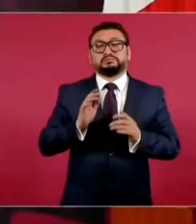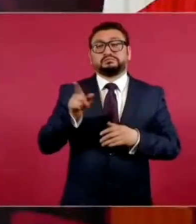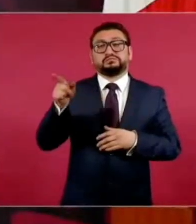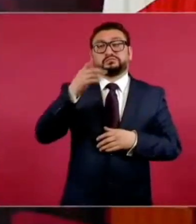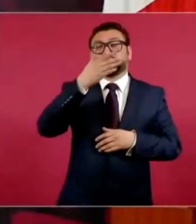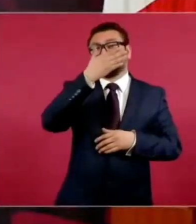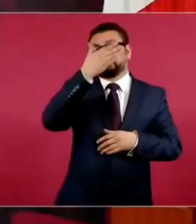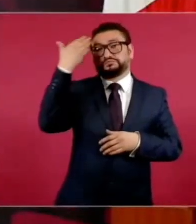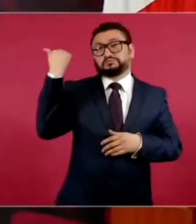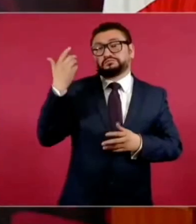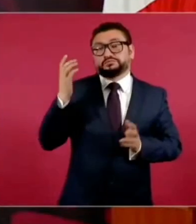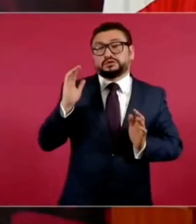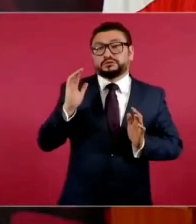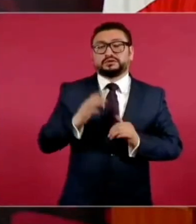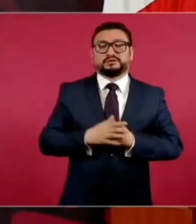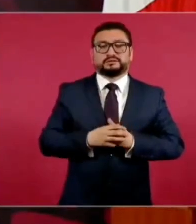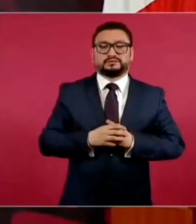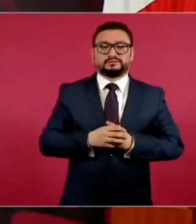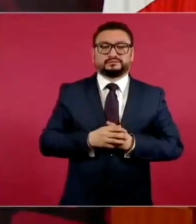sabían